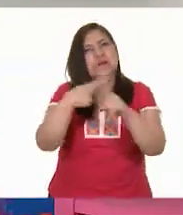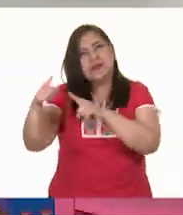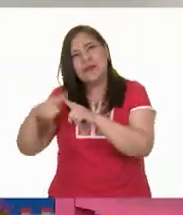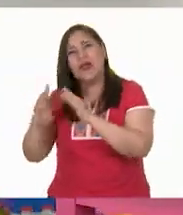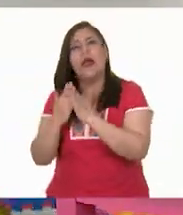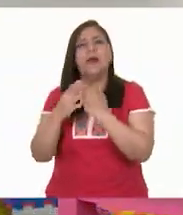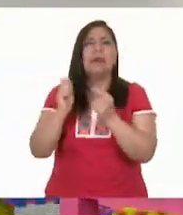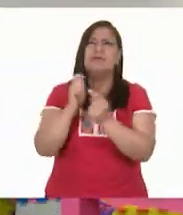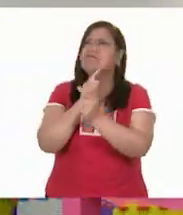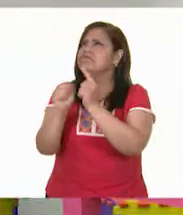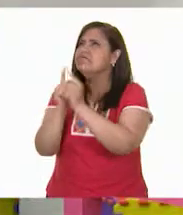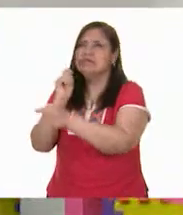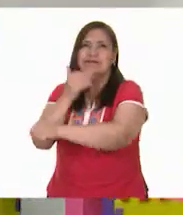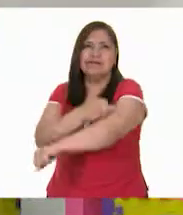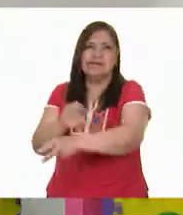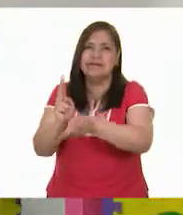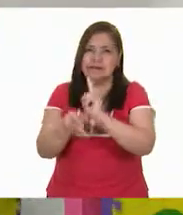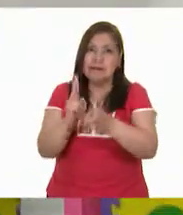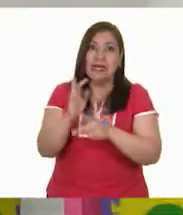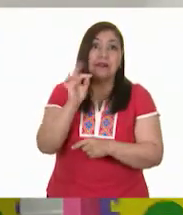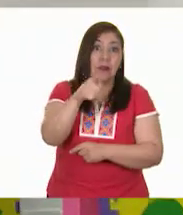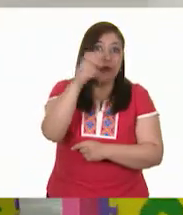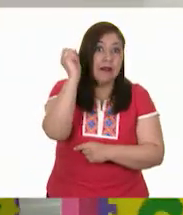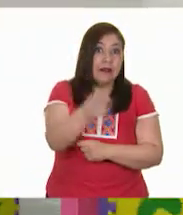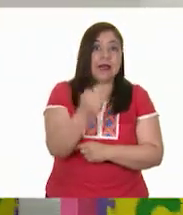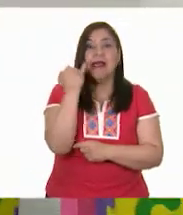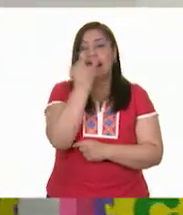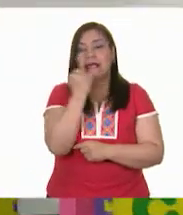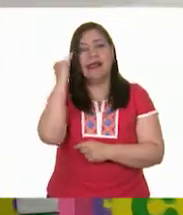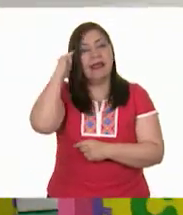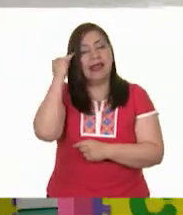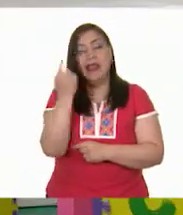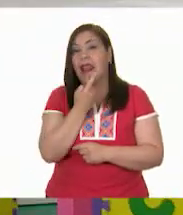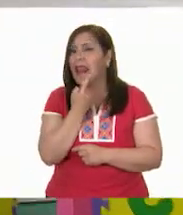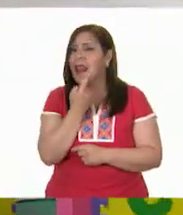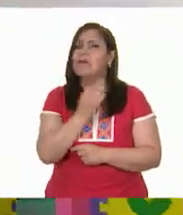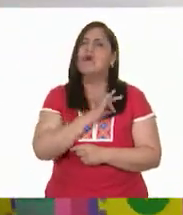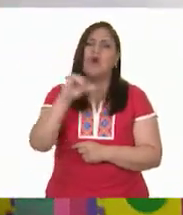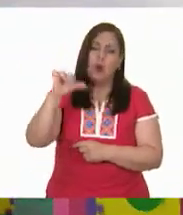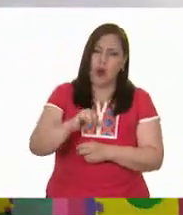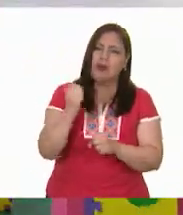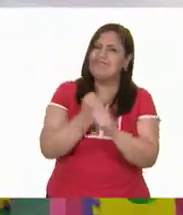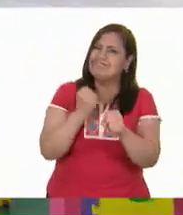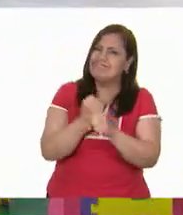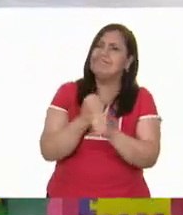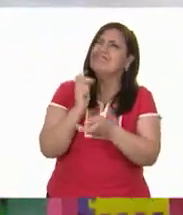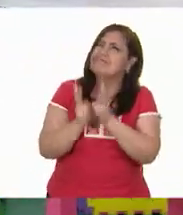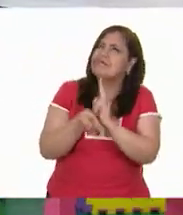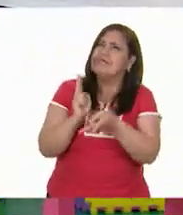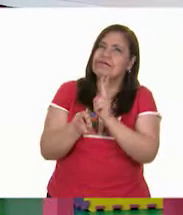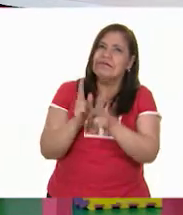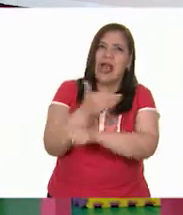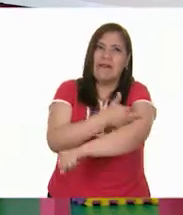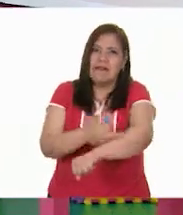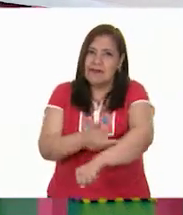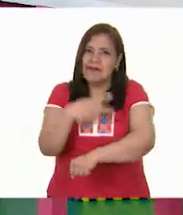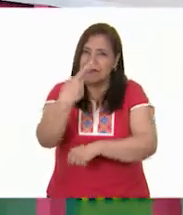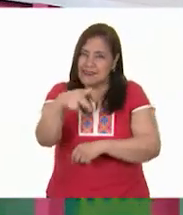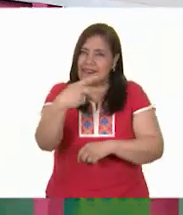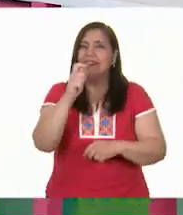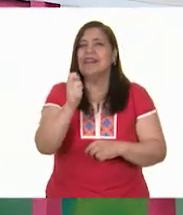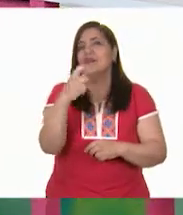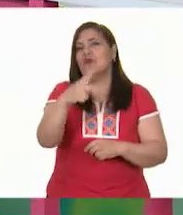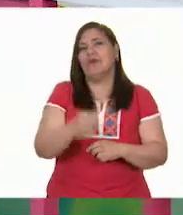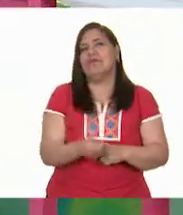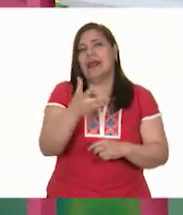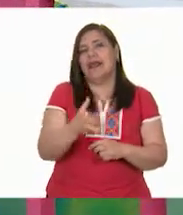comenta el tema de hoy con tu familia. Si tienes la fortuna de hablar una lengua indígena, aprovecha también este momento para practicarla y platica con tu familia